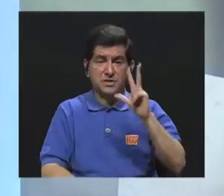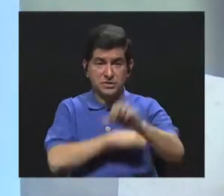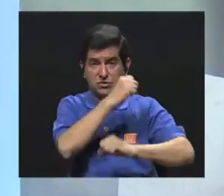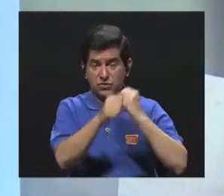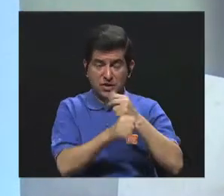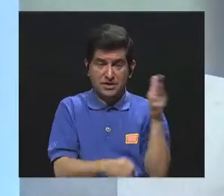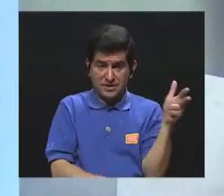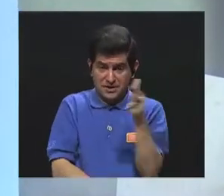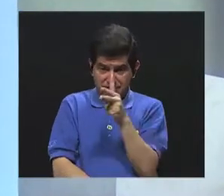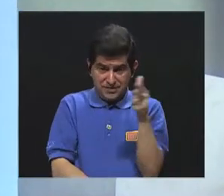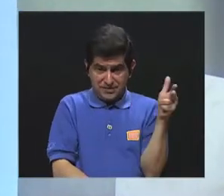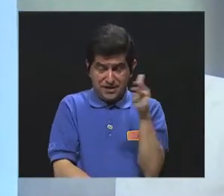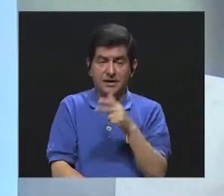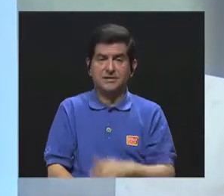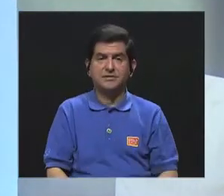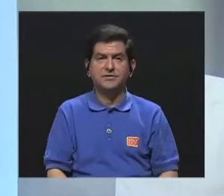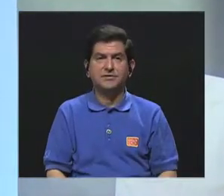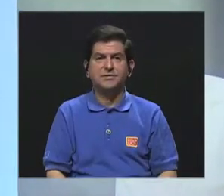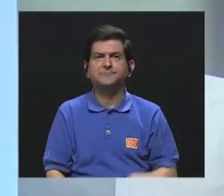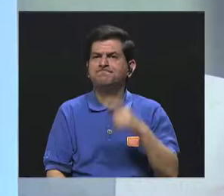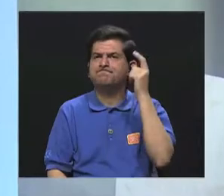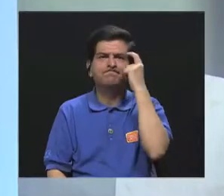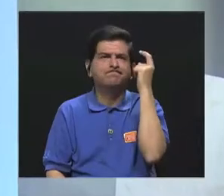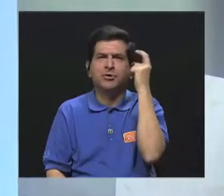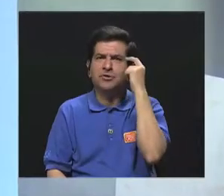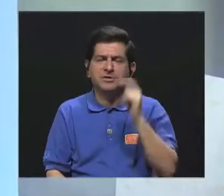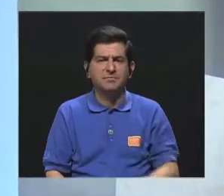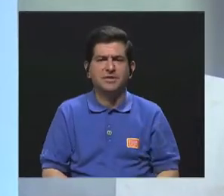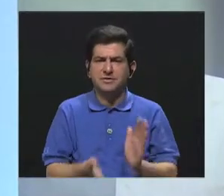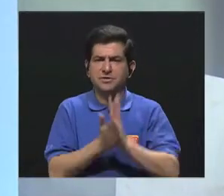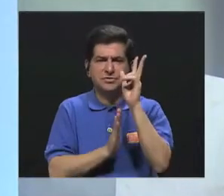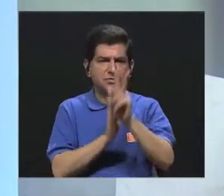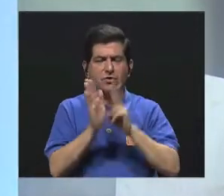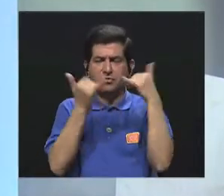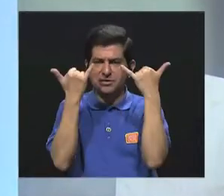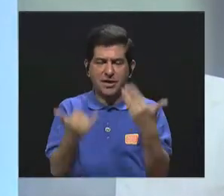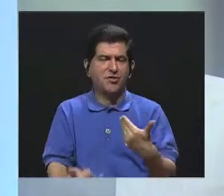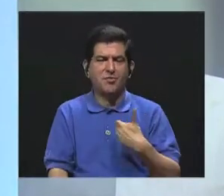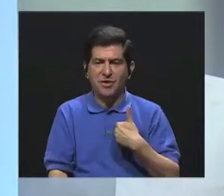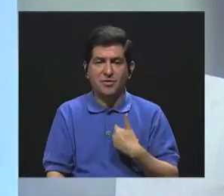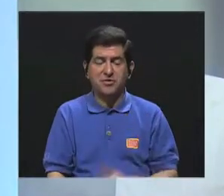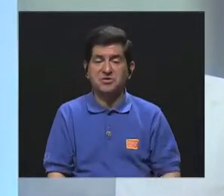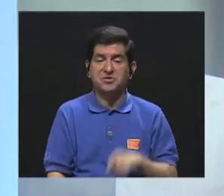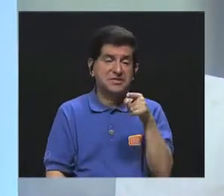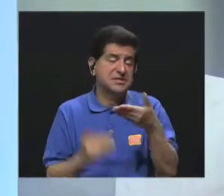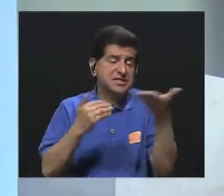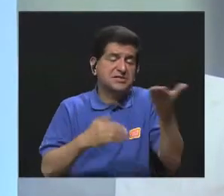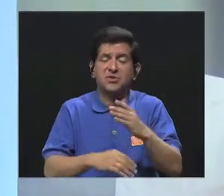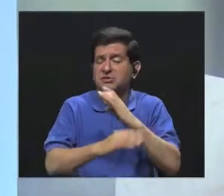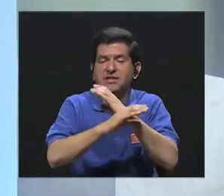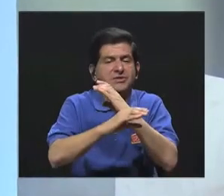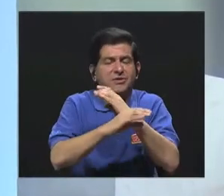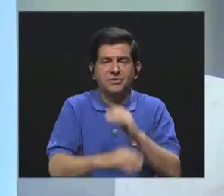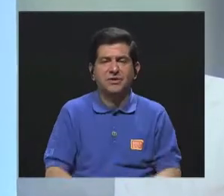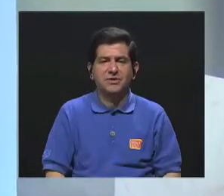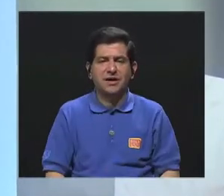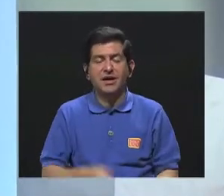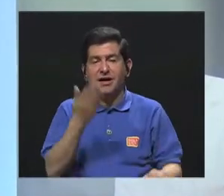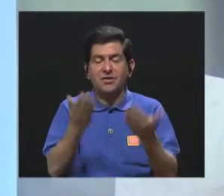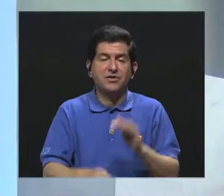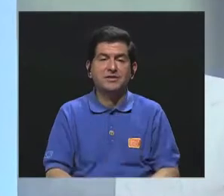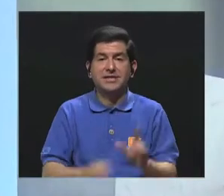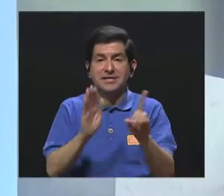de rodaje que no se pensó que iba a ser un documental como el que es ahora, entonces no se cuidaron procesos de derechos,